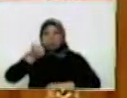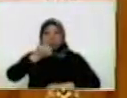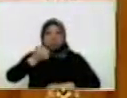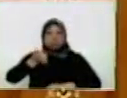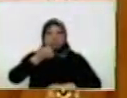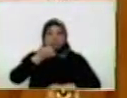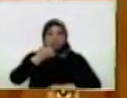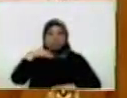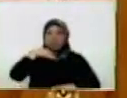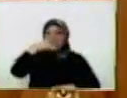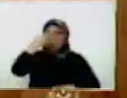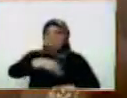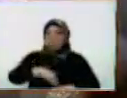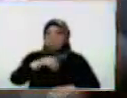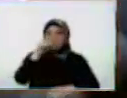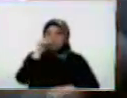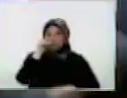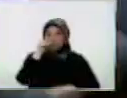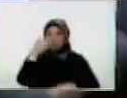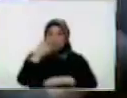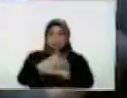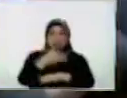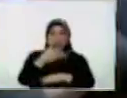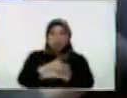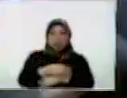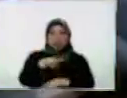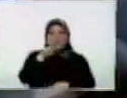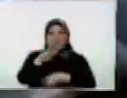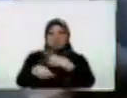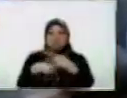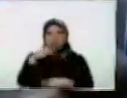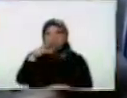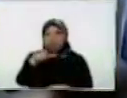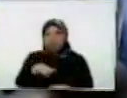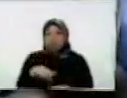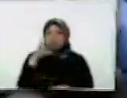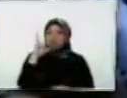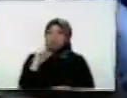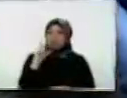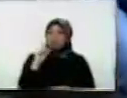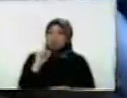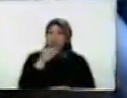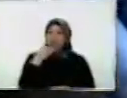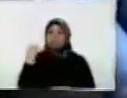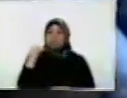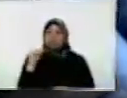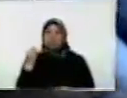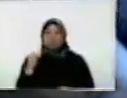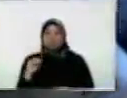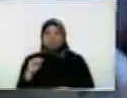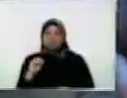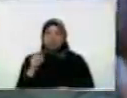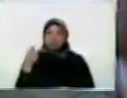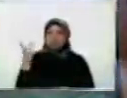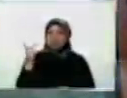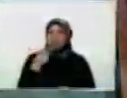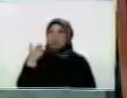de verdad esa lealtad absoluta. Y segundo, jóvenes, porque solo